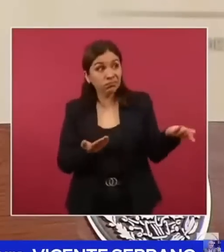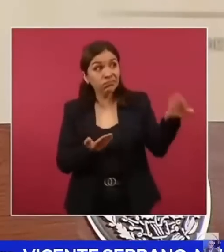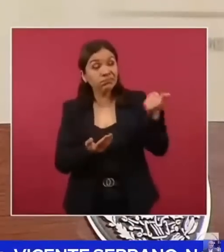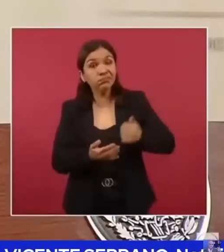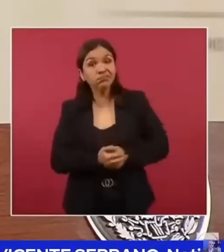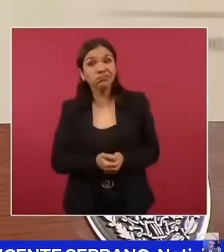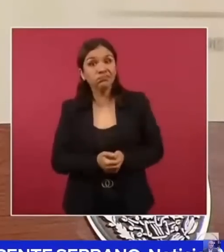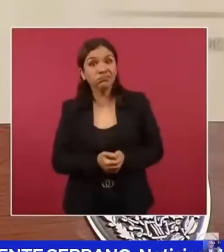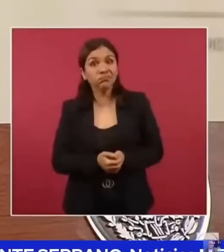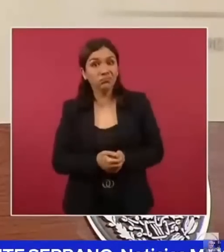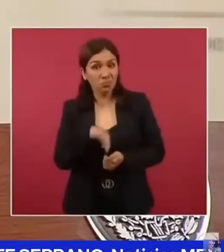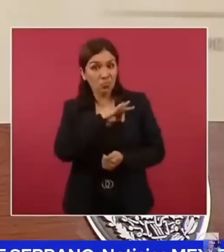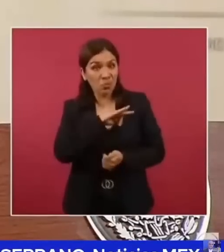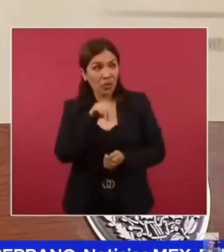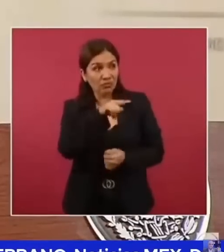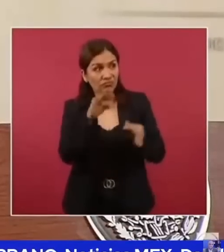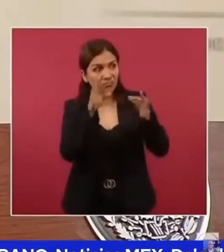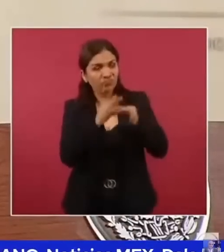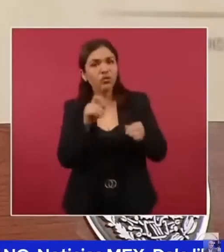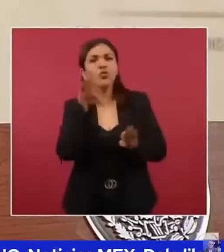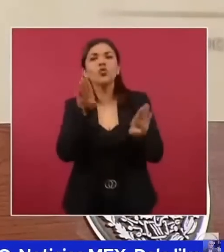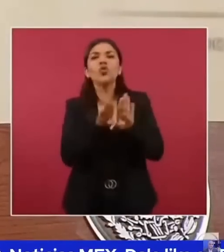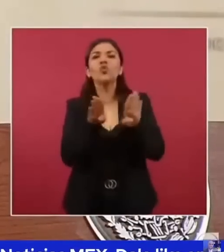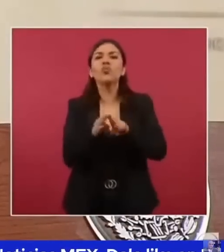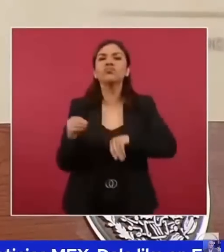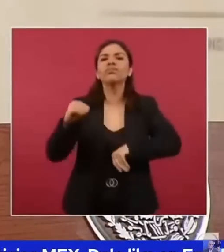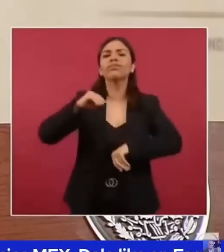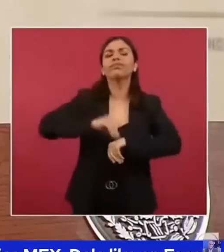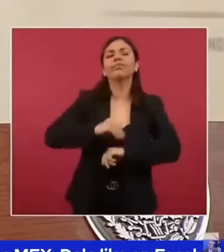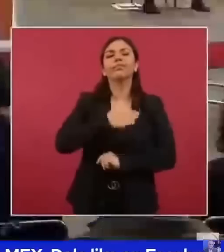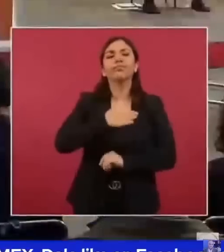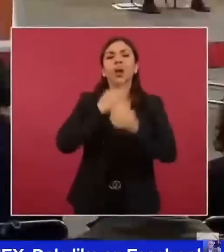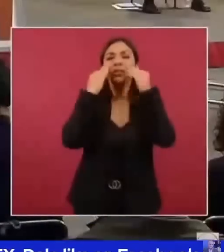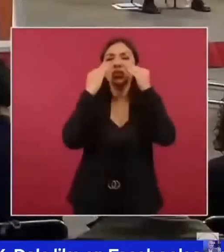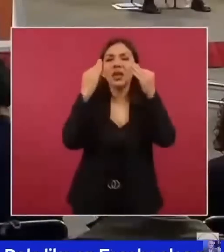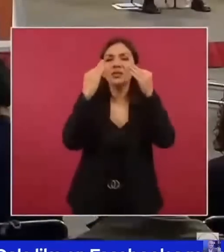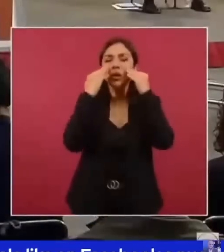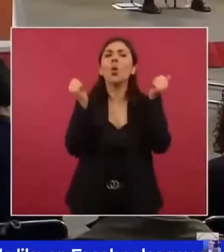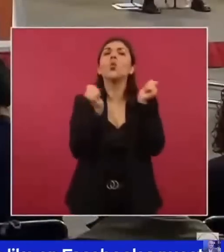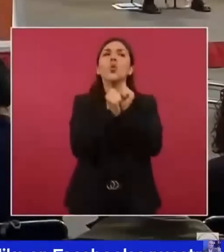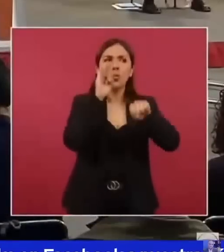que él actuara como testigo, protegido,